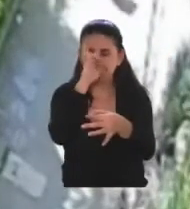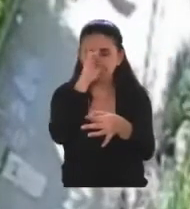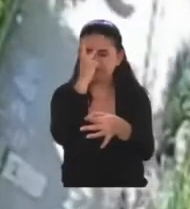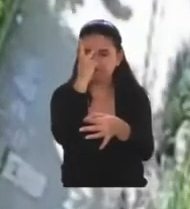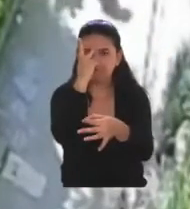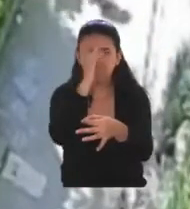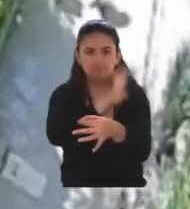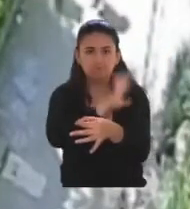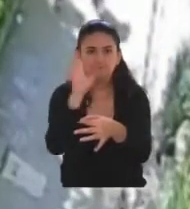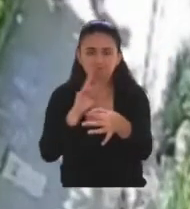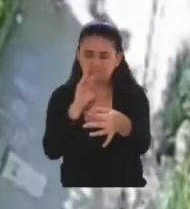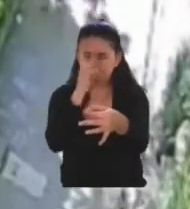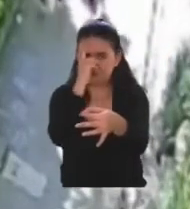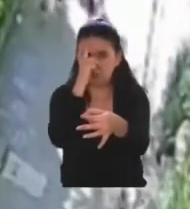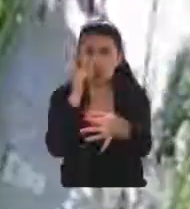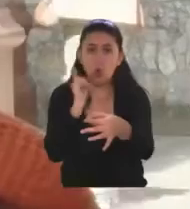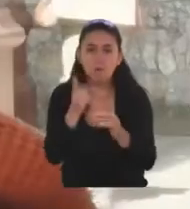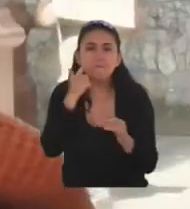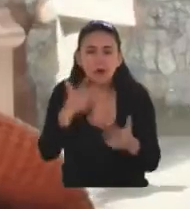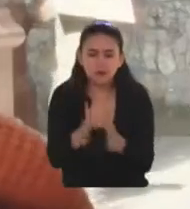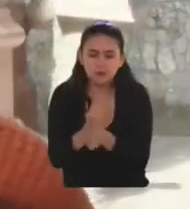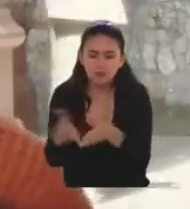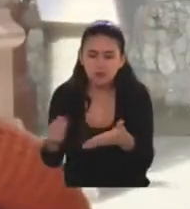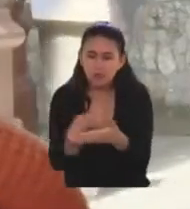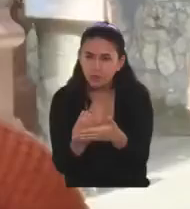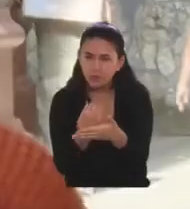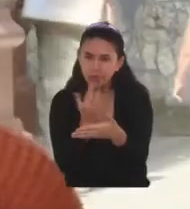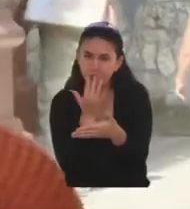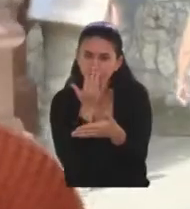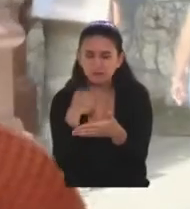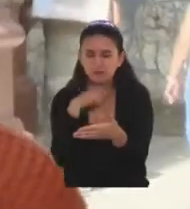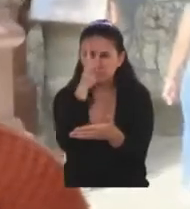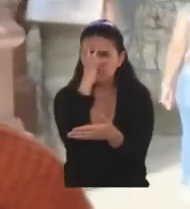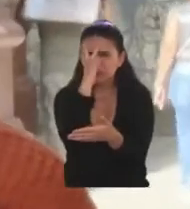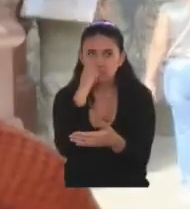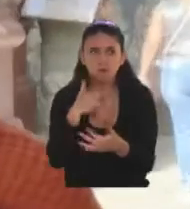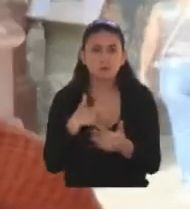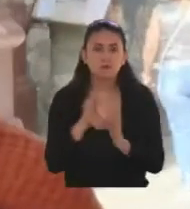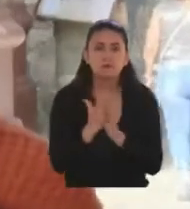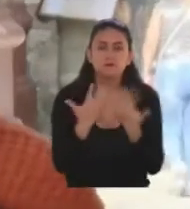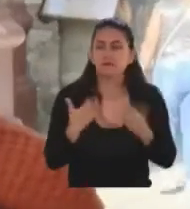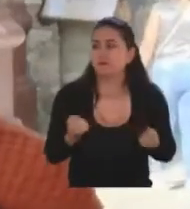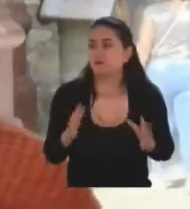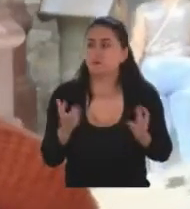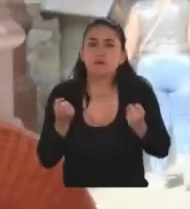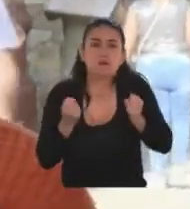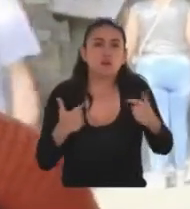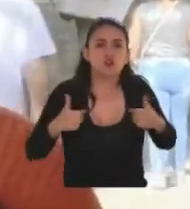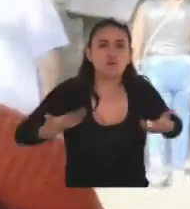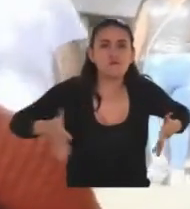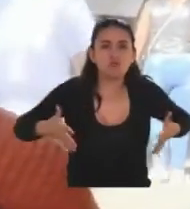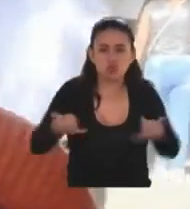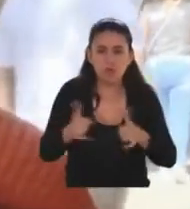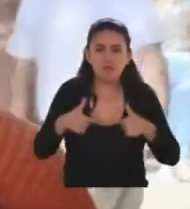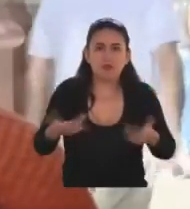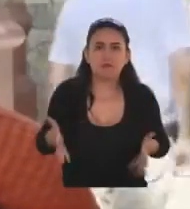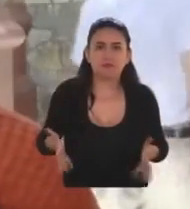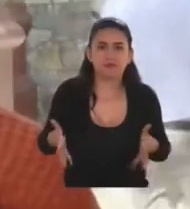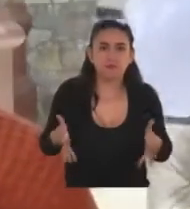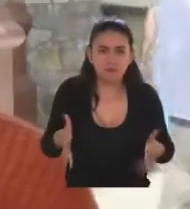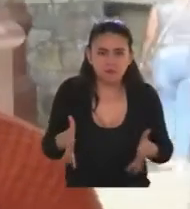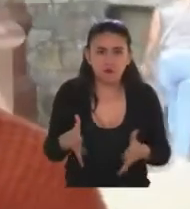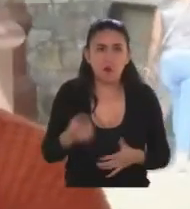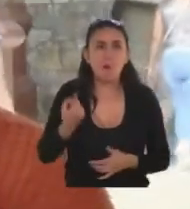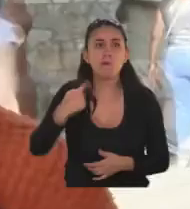parecer, por causa de la escopolamina. Estaba teniendo como muchas crisis de ansiedad, me siento nerviosa todo el tiempo. Me está